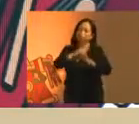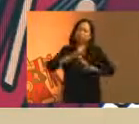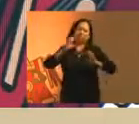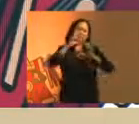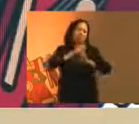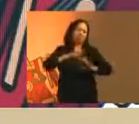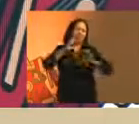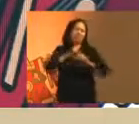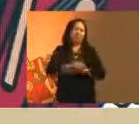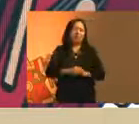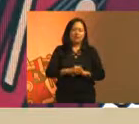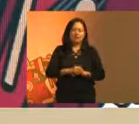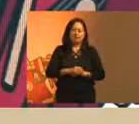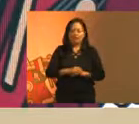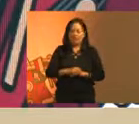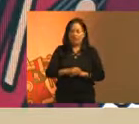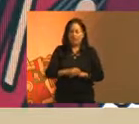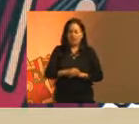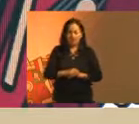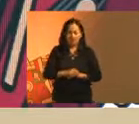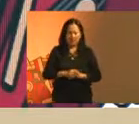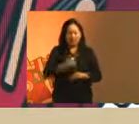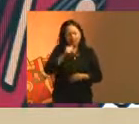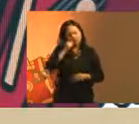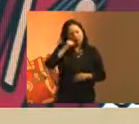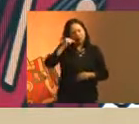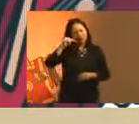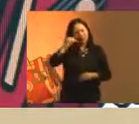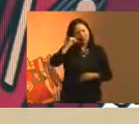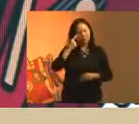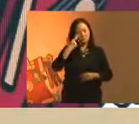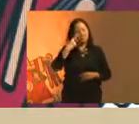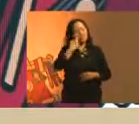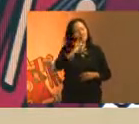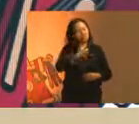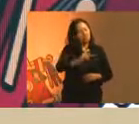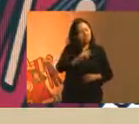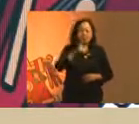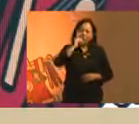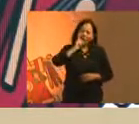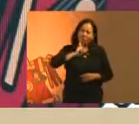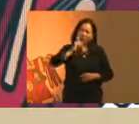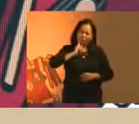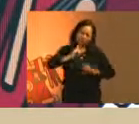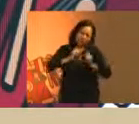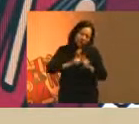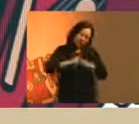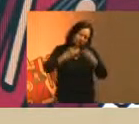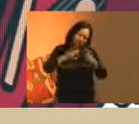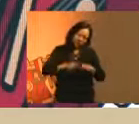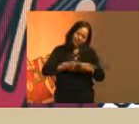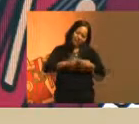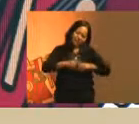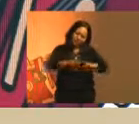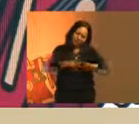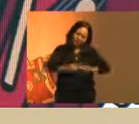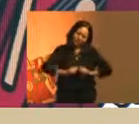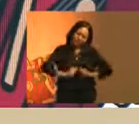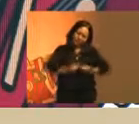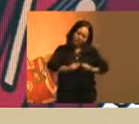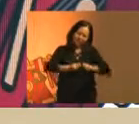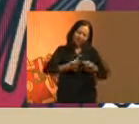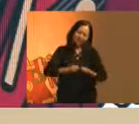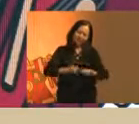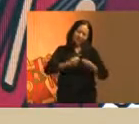tonadas de jornaleros ayer pasé por sacar y vi a una mujer tejiendo en su telar de cintura y los